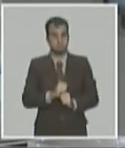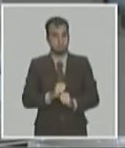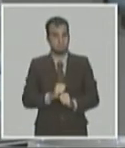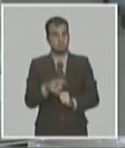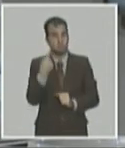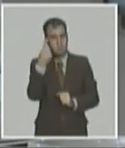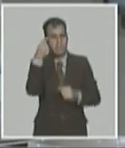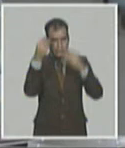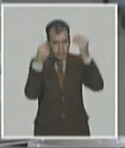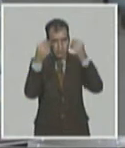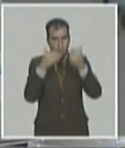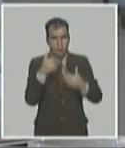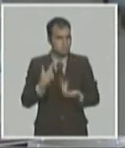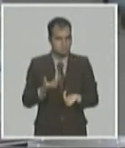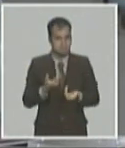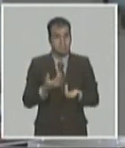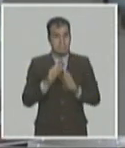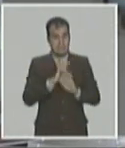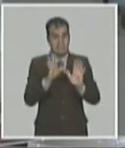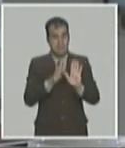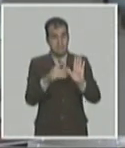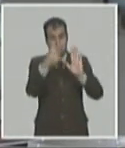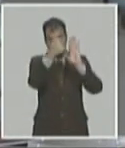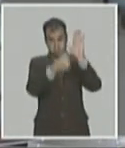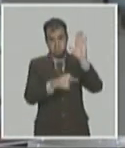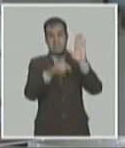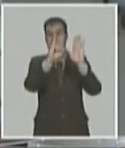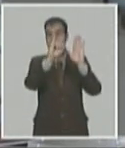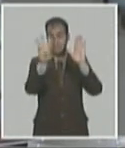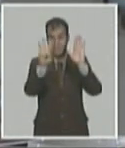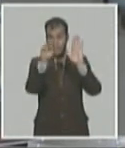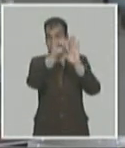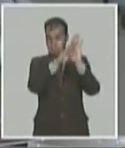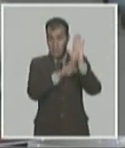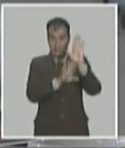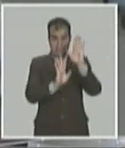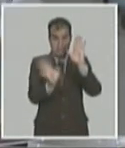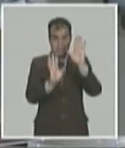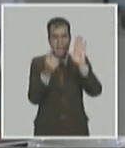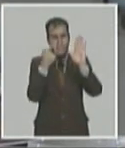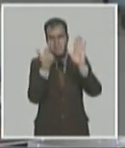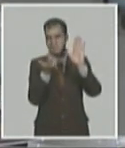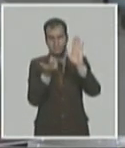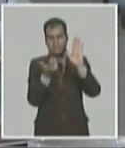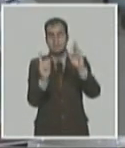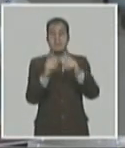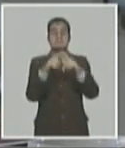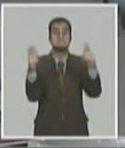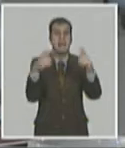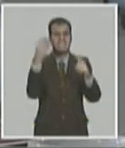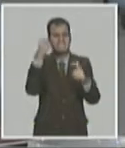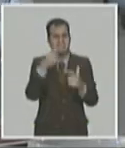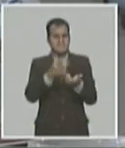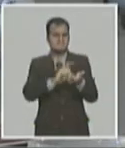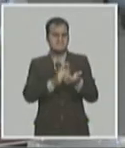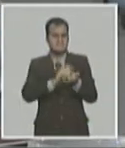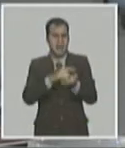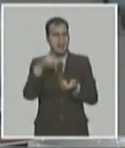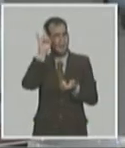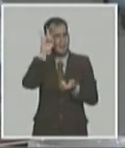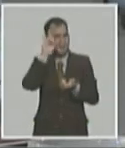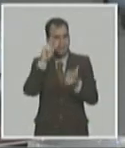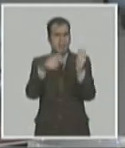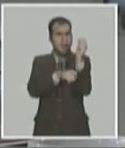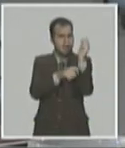medidas tendremos que evaluar después qué ha representado en más vianda, en más vegetales, en más leche, en más